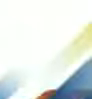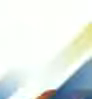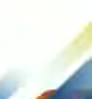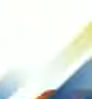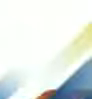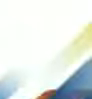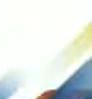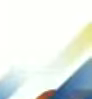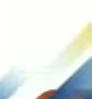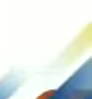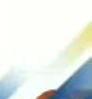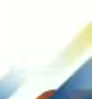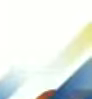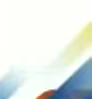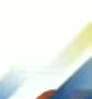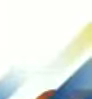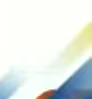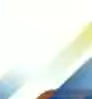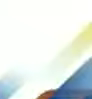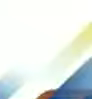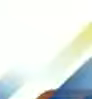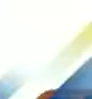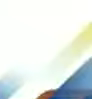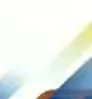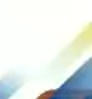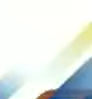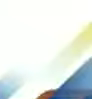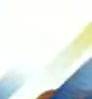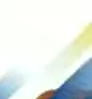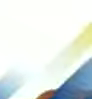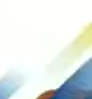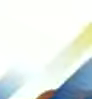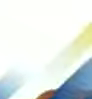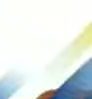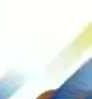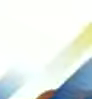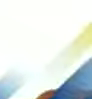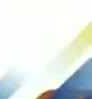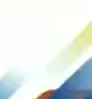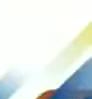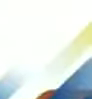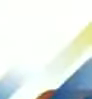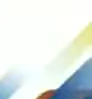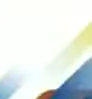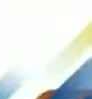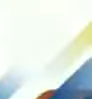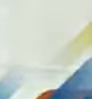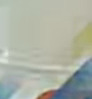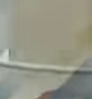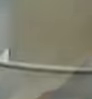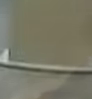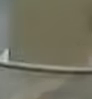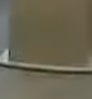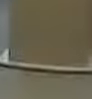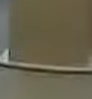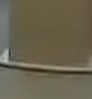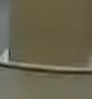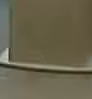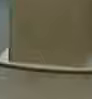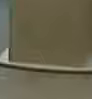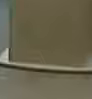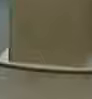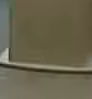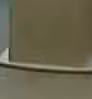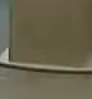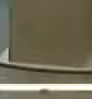también limítrofe con el estado con Colombia, el municipio Jesús María Semprún. Se suman